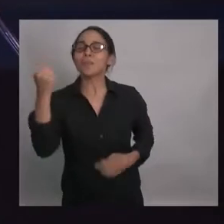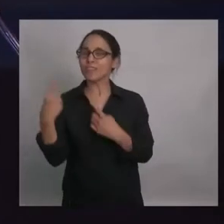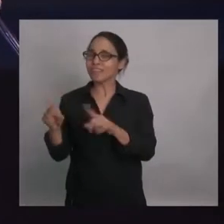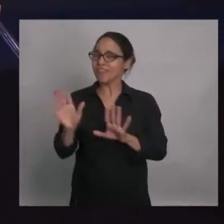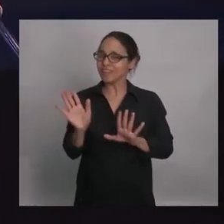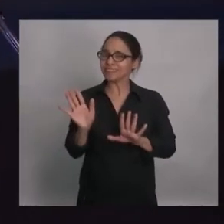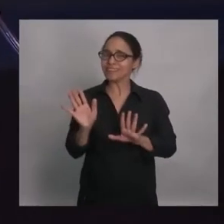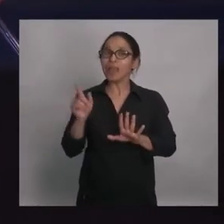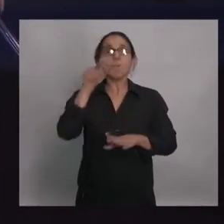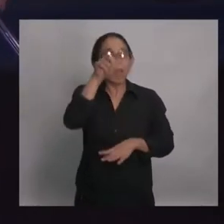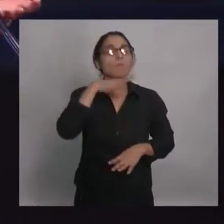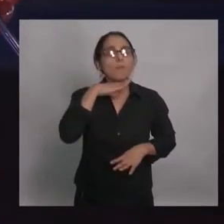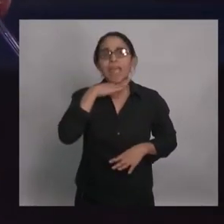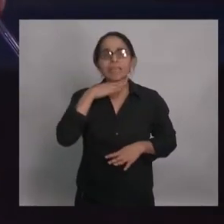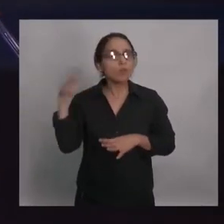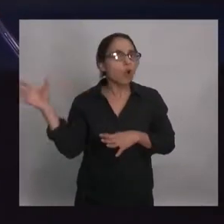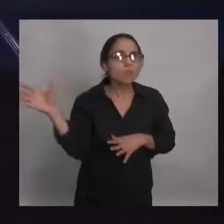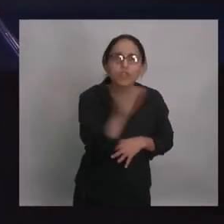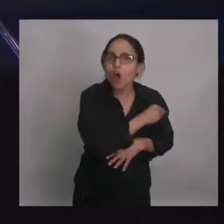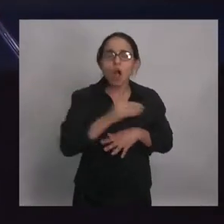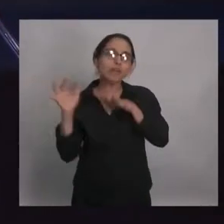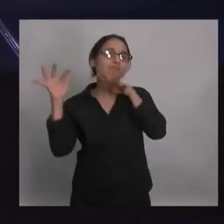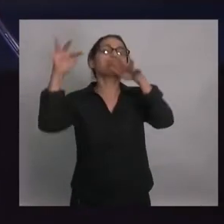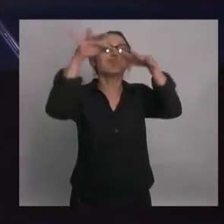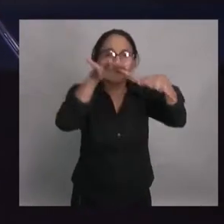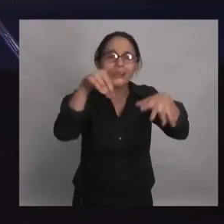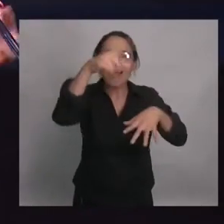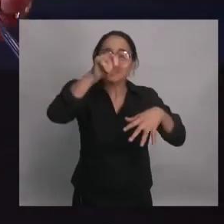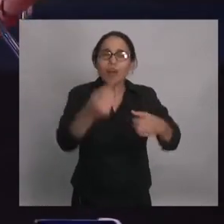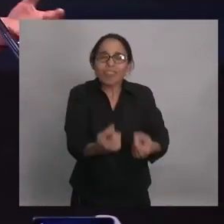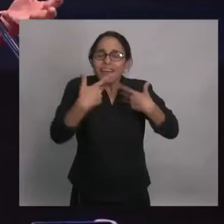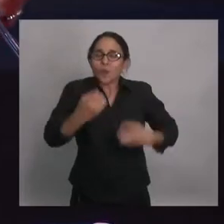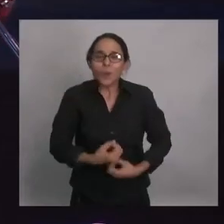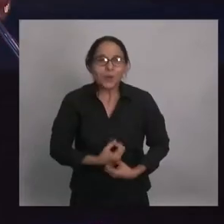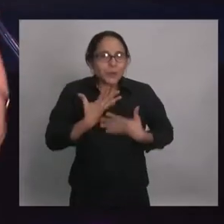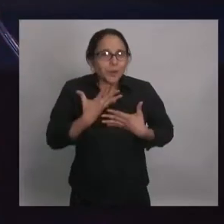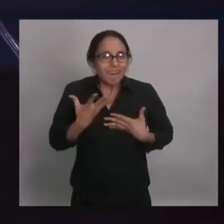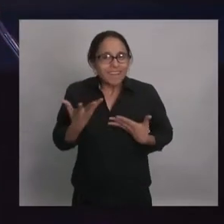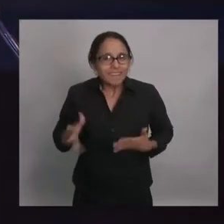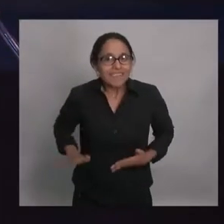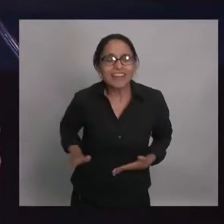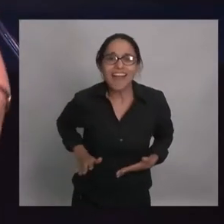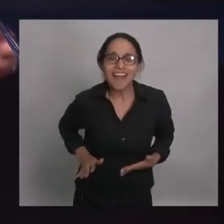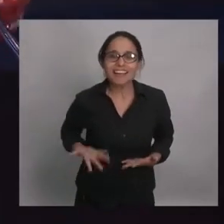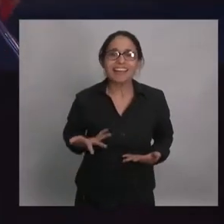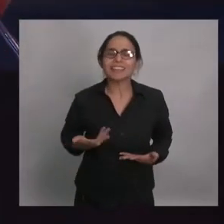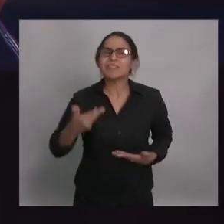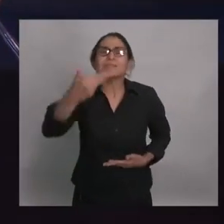recibieron y a todas nos entusiasmaron a todas nos pidieron